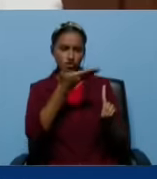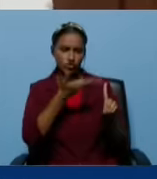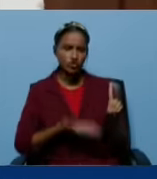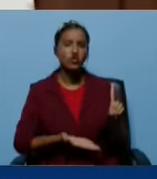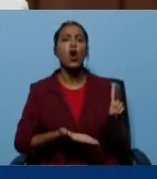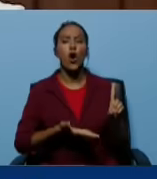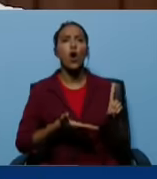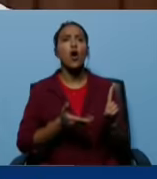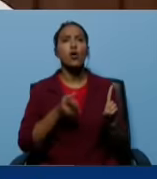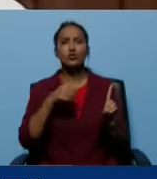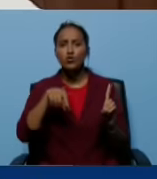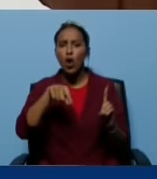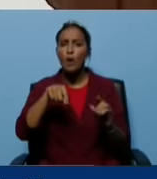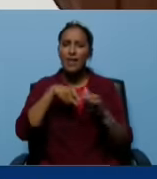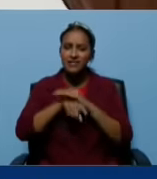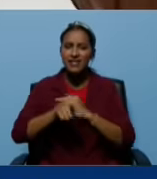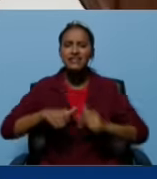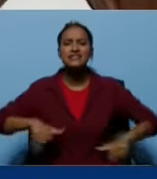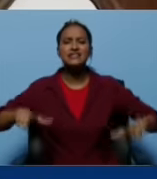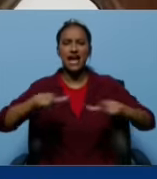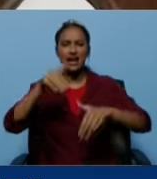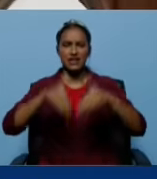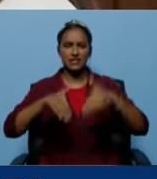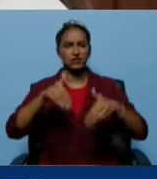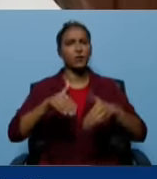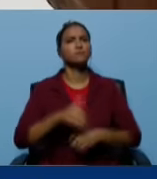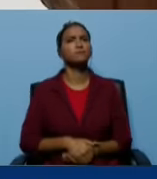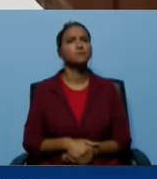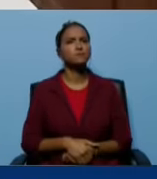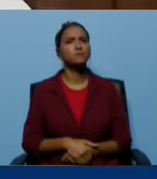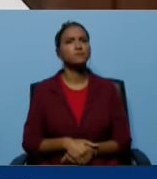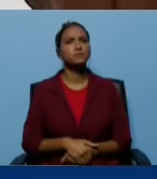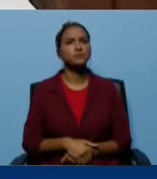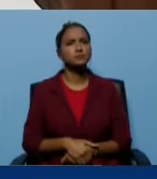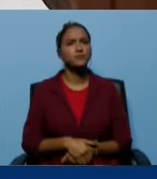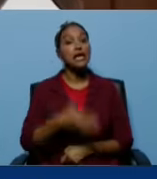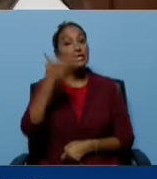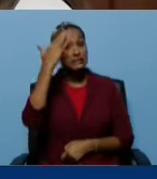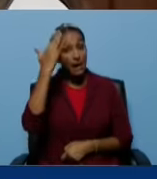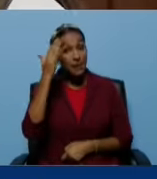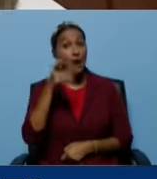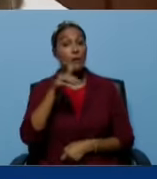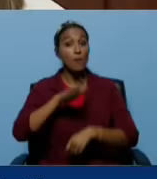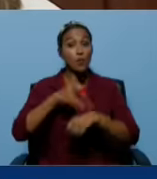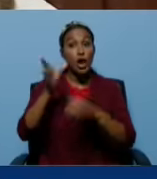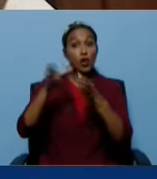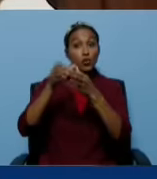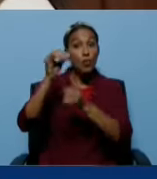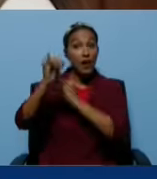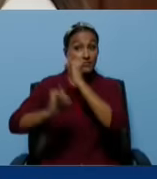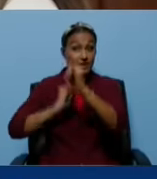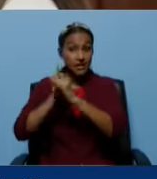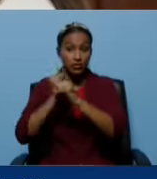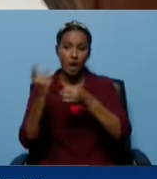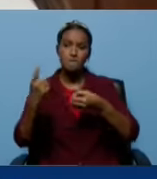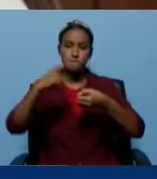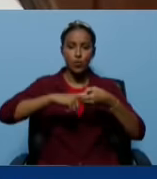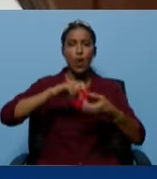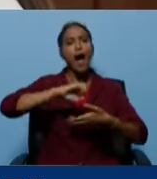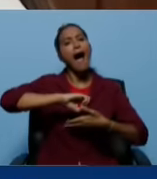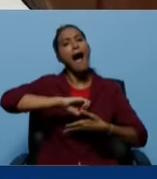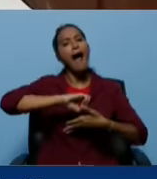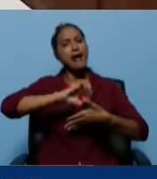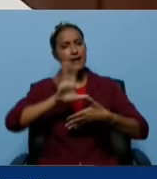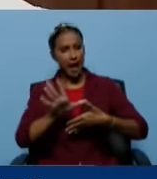y además sobre todo en el ámbito internacional. Sabemos que el grupo de países que integran el ALBA han respaldado los resultados emitidos en su momento